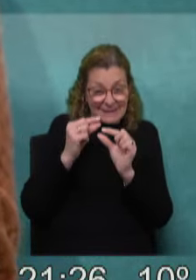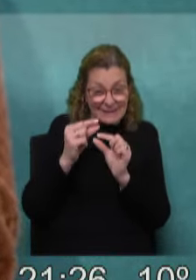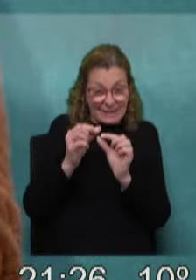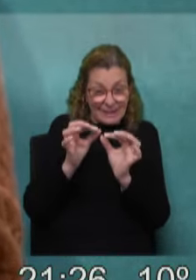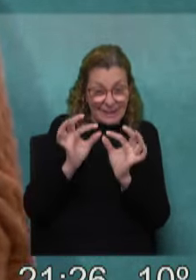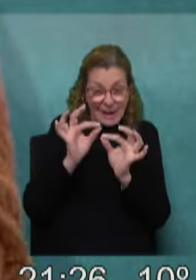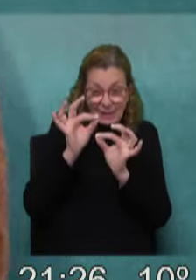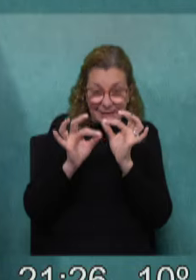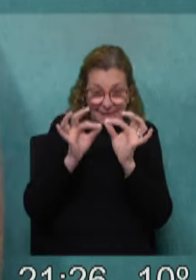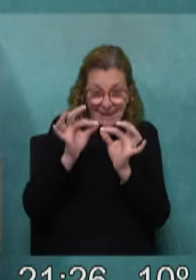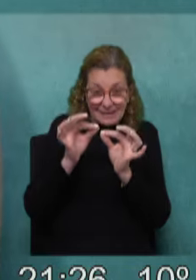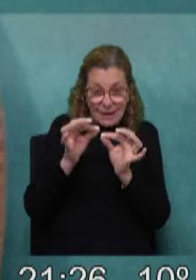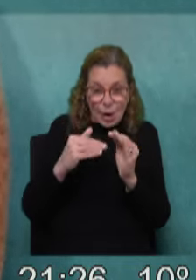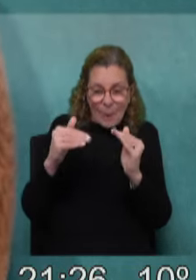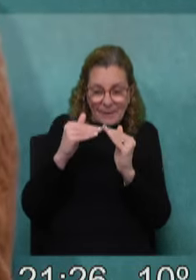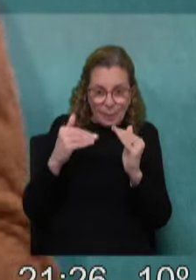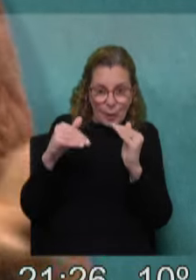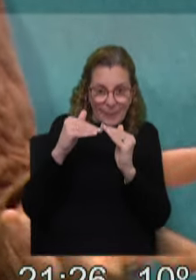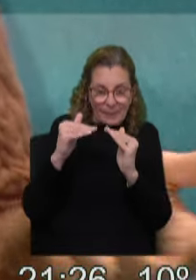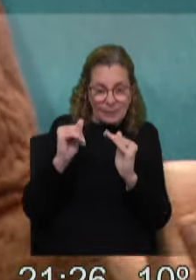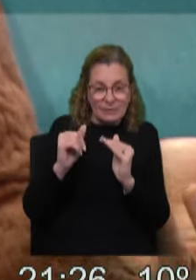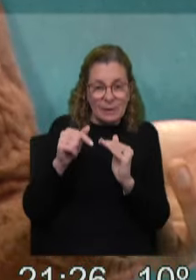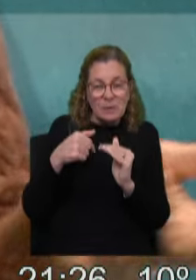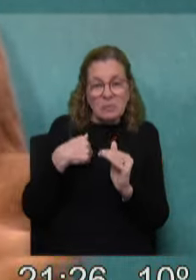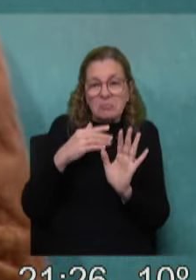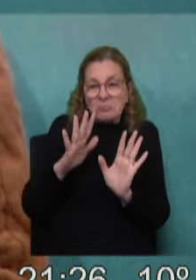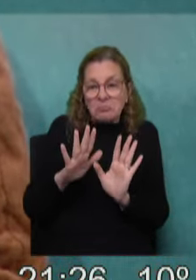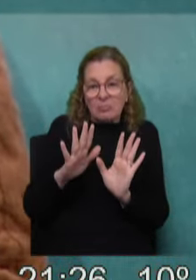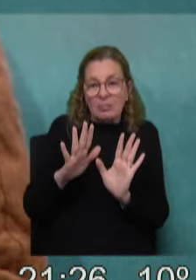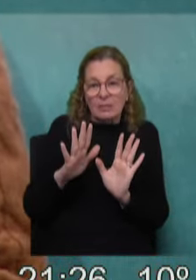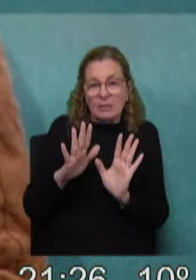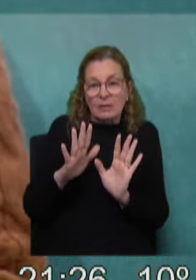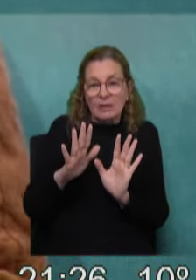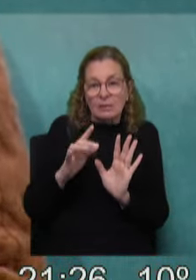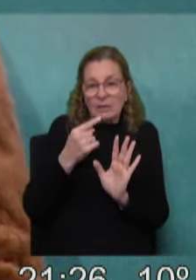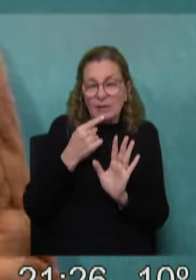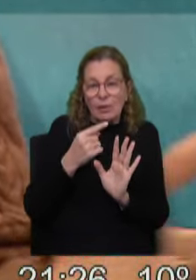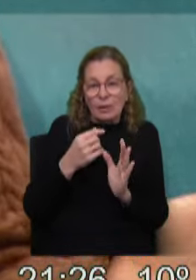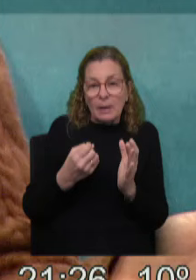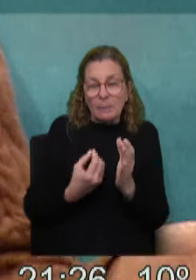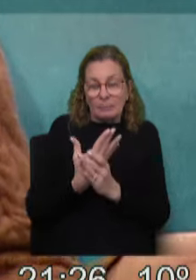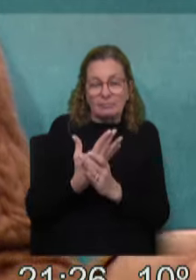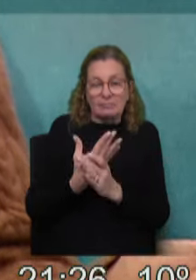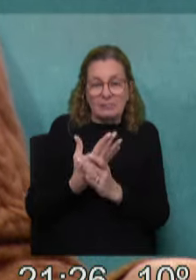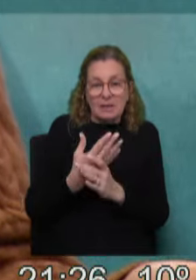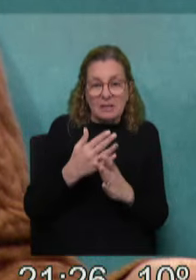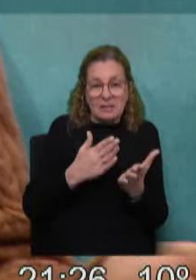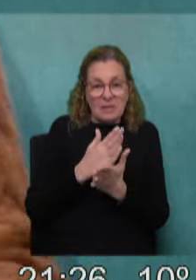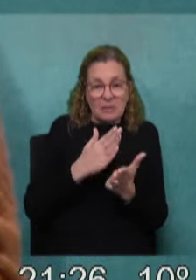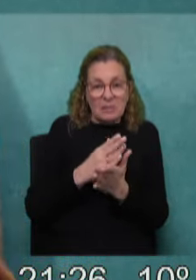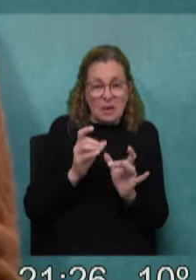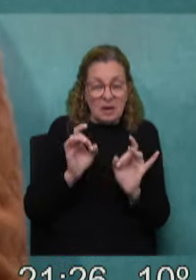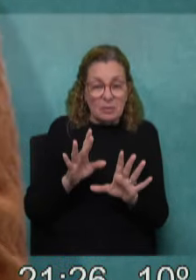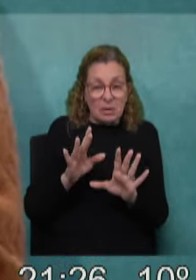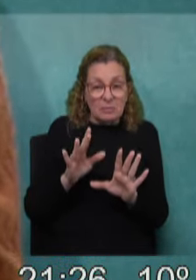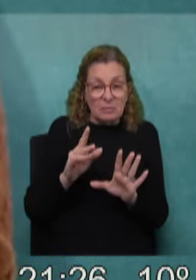yendo al detalle de un género en particular. Pero en mi caso es lo que me salió siempre, naturalmente. Entonces mi